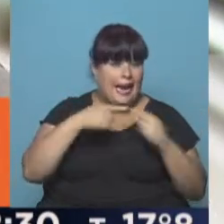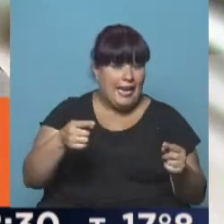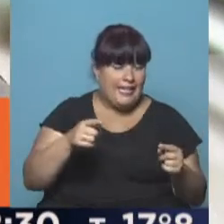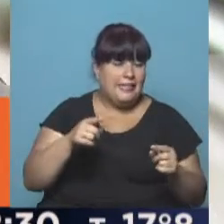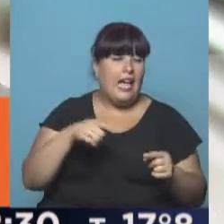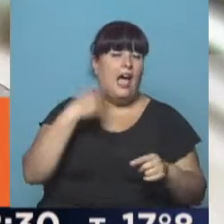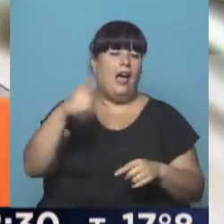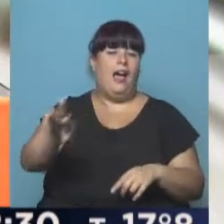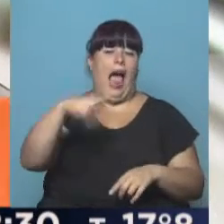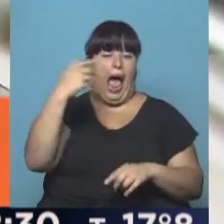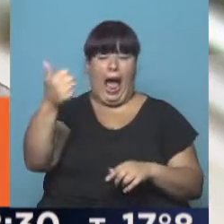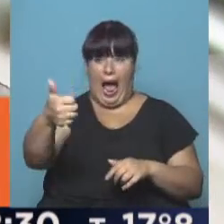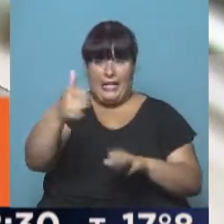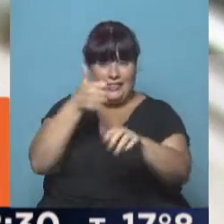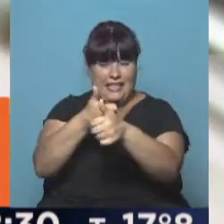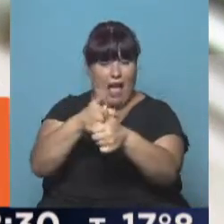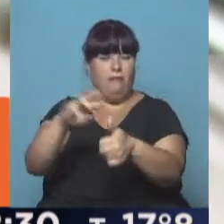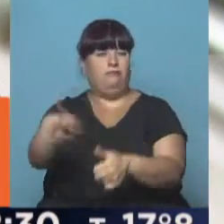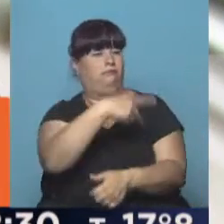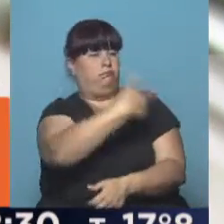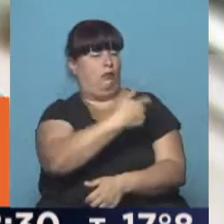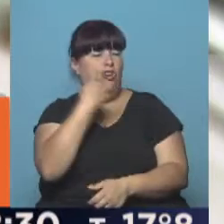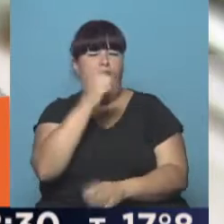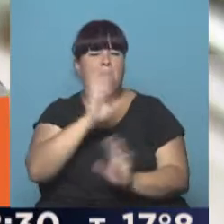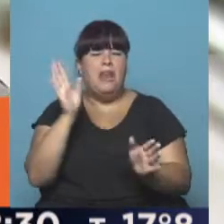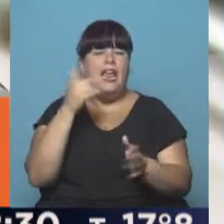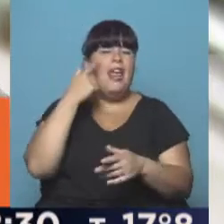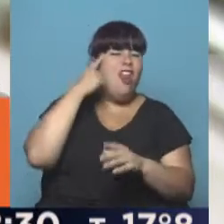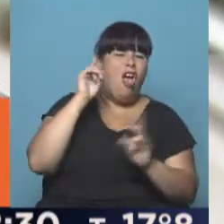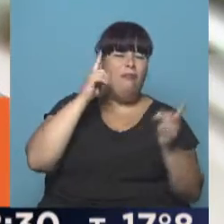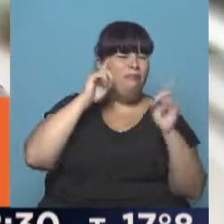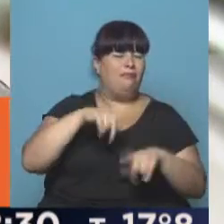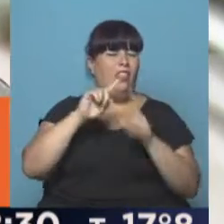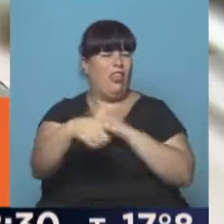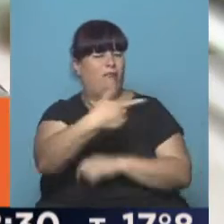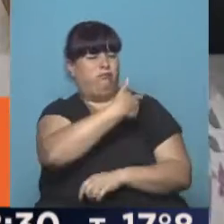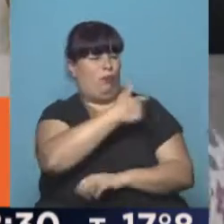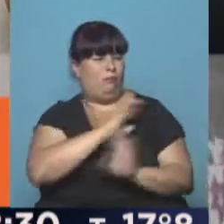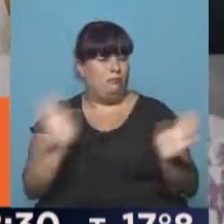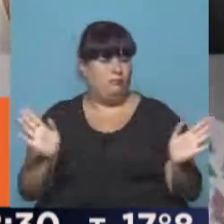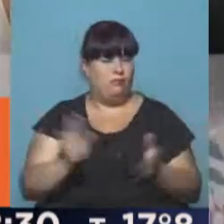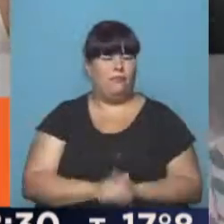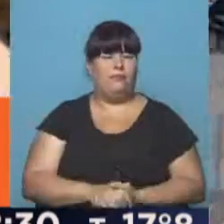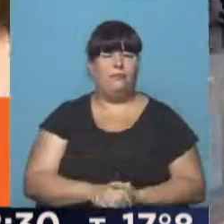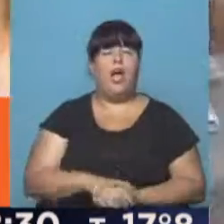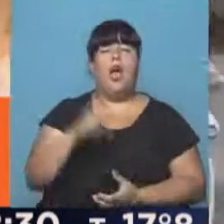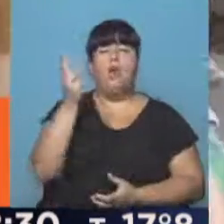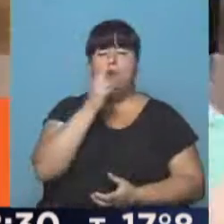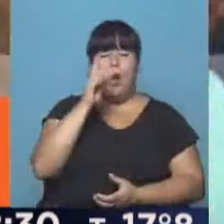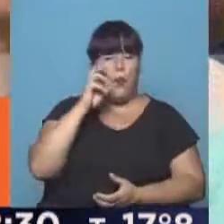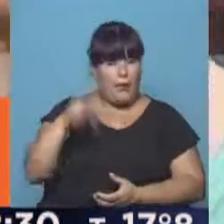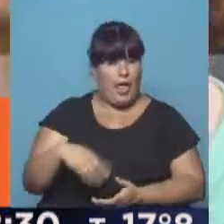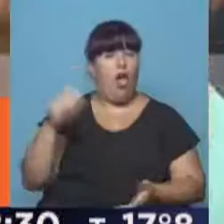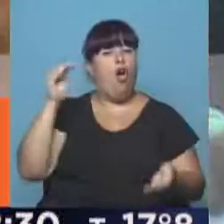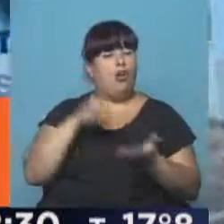le atrás se dio vuelta y tiró de una directamente sin mirar sin pensar algo nada le tiró la muerte de brian